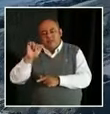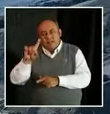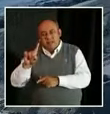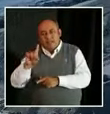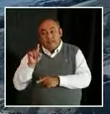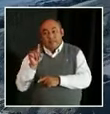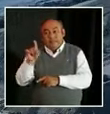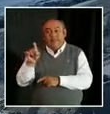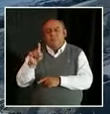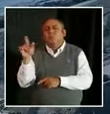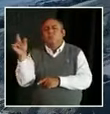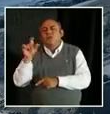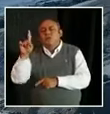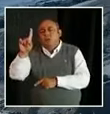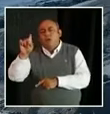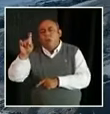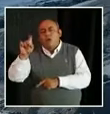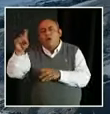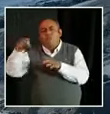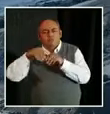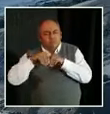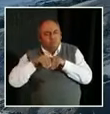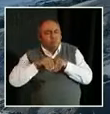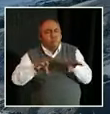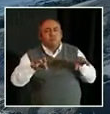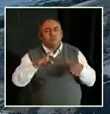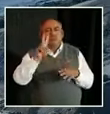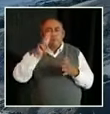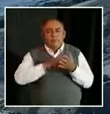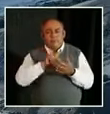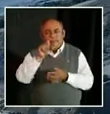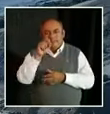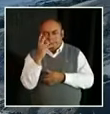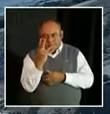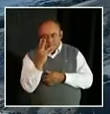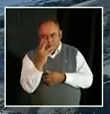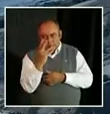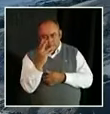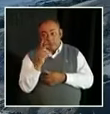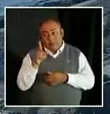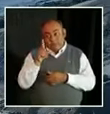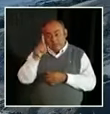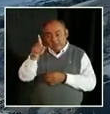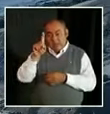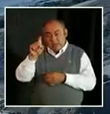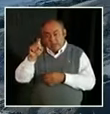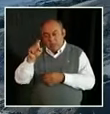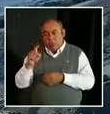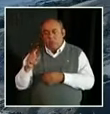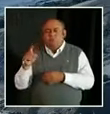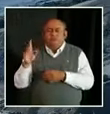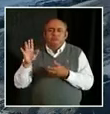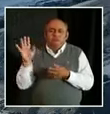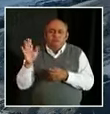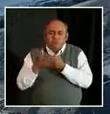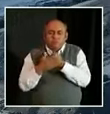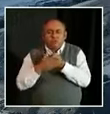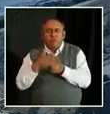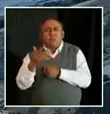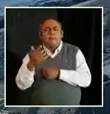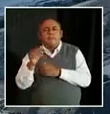año 2024, aunque comenzaremos a recibir agua, a almacenar agua desde el mes de julio,